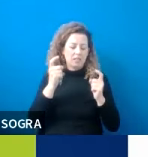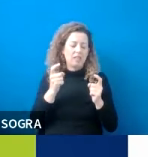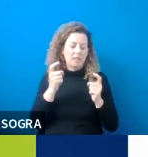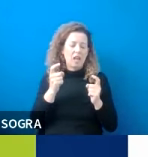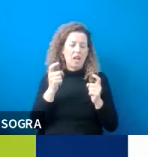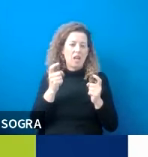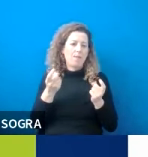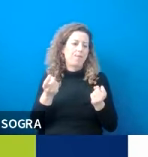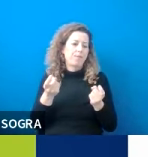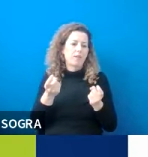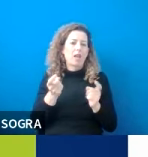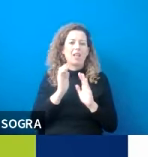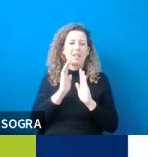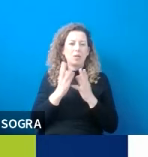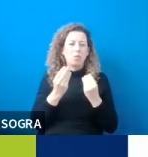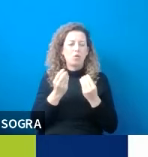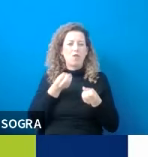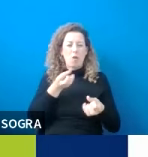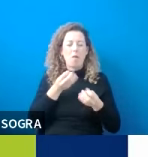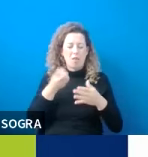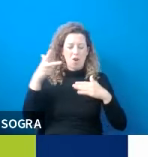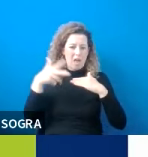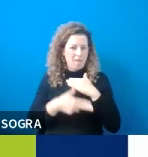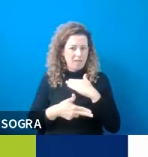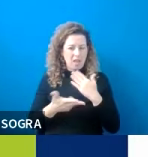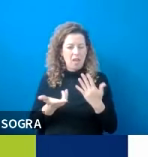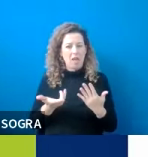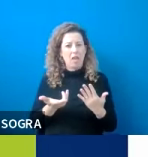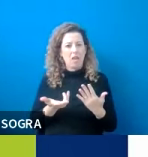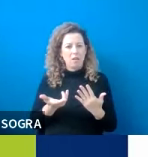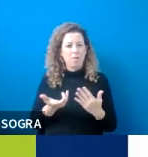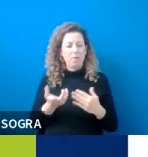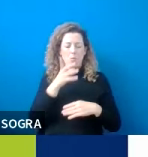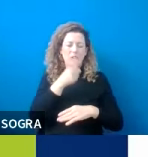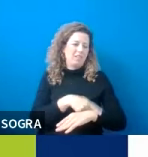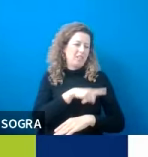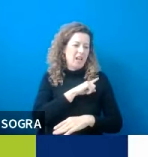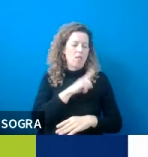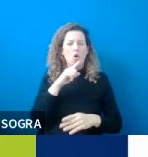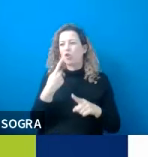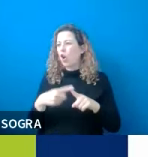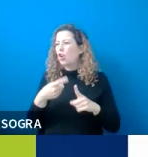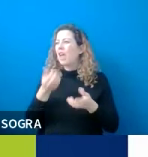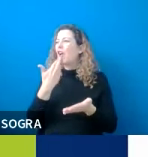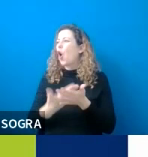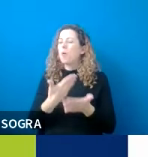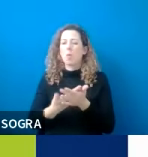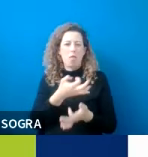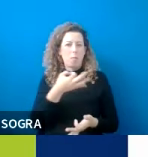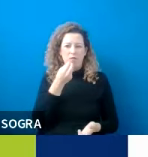tratamiento no testado, no comprobado científicamente que se oferta.